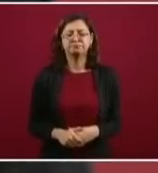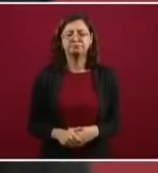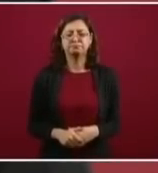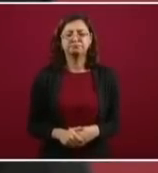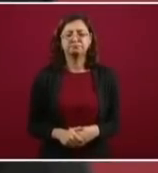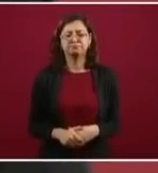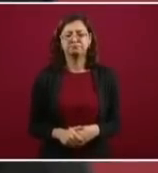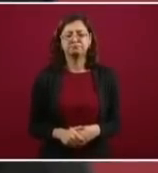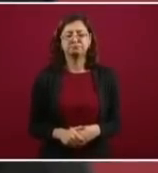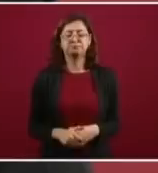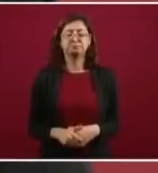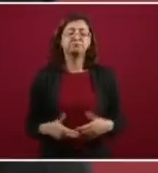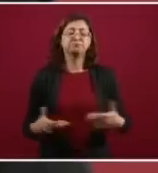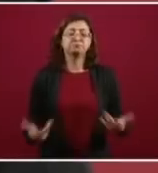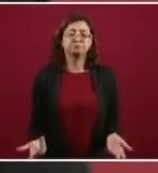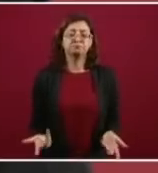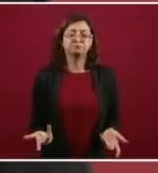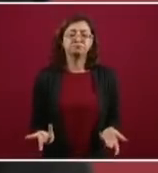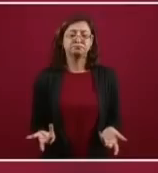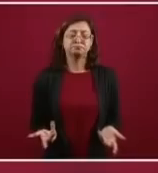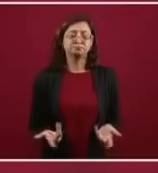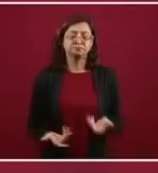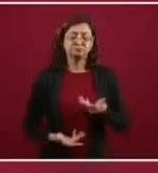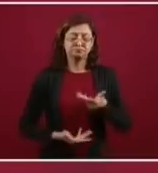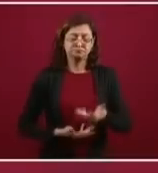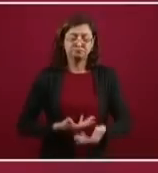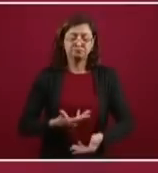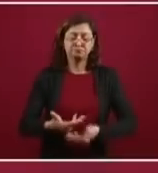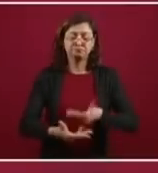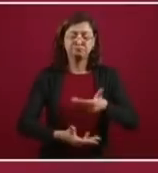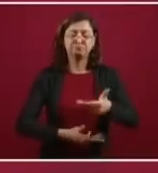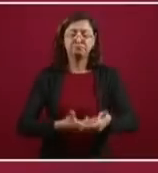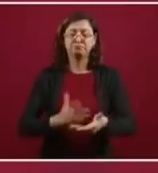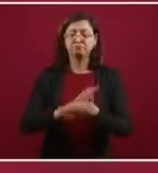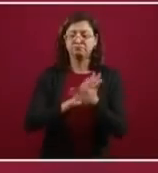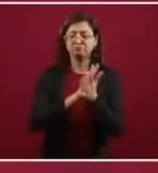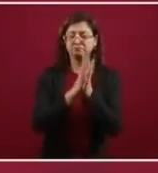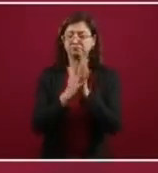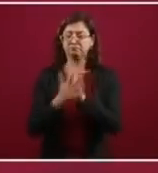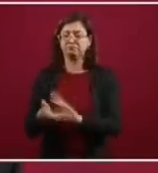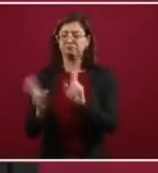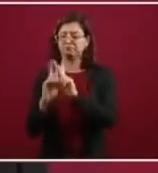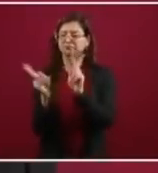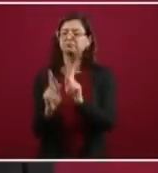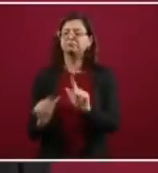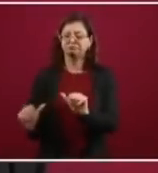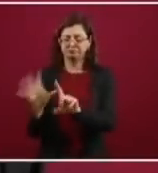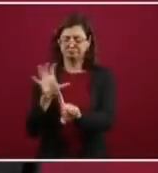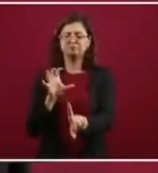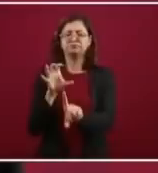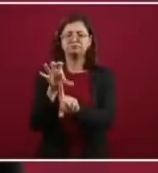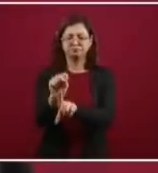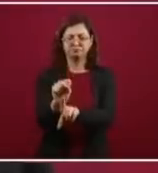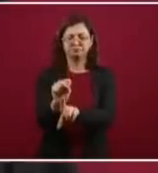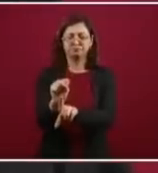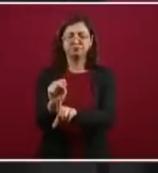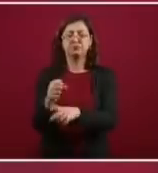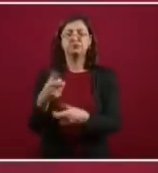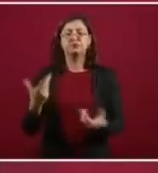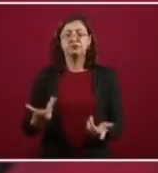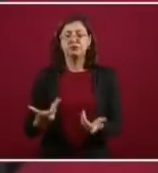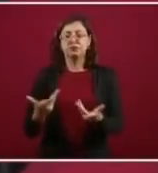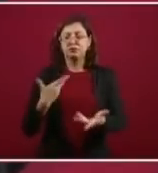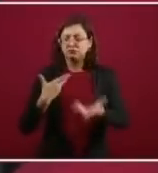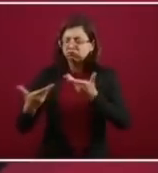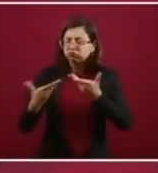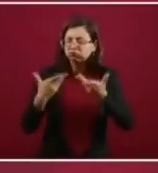El cambio tiene que darse de manera pacífica. Vamos a la transformación por el camino de la concordia.